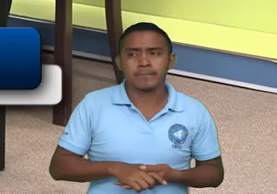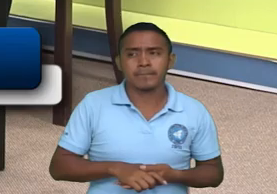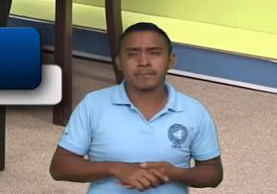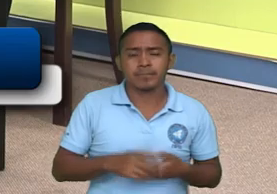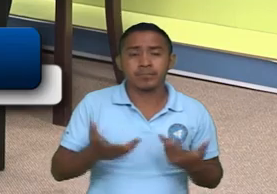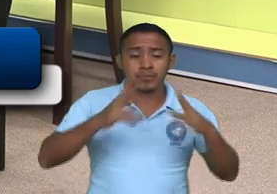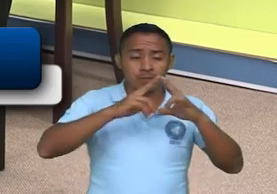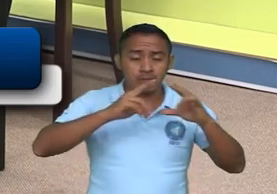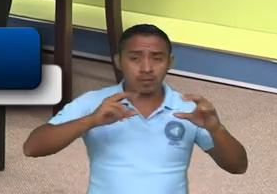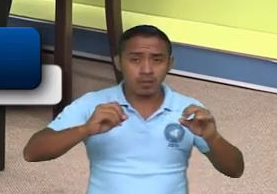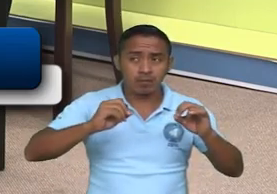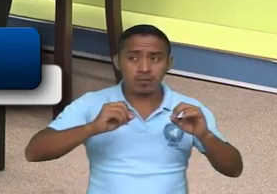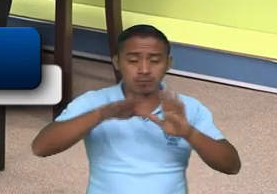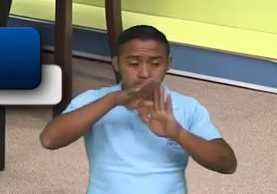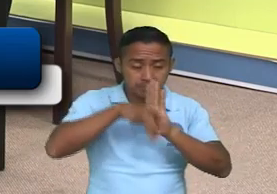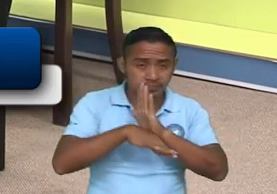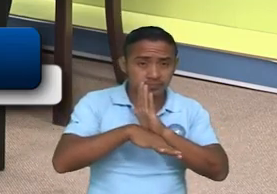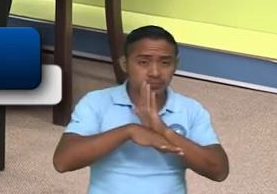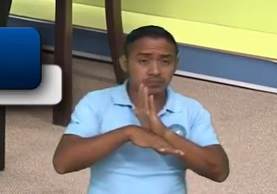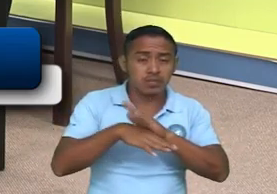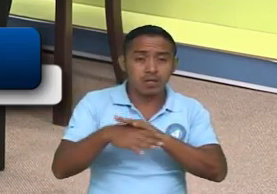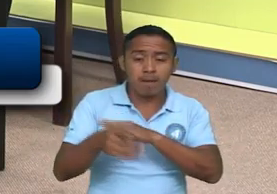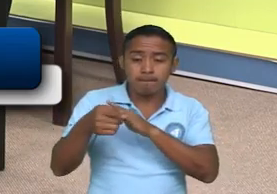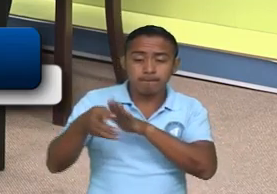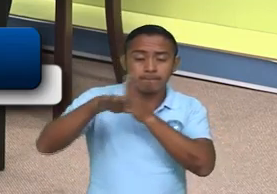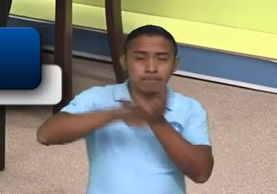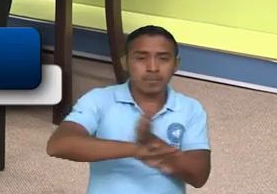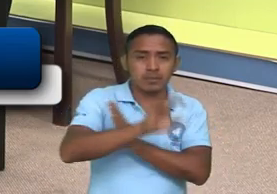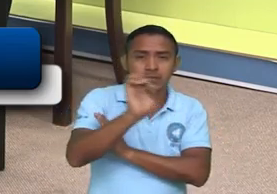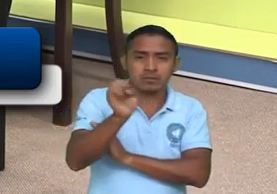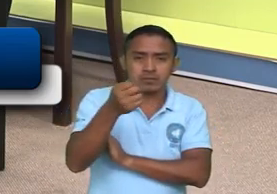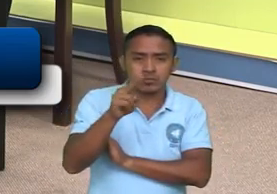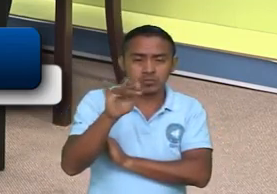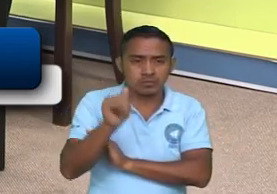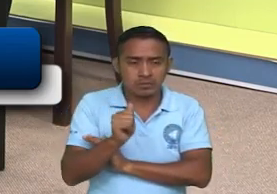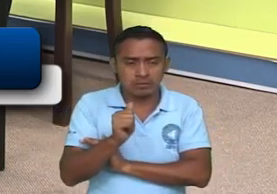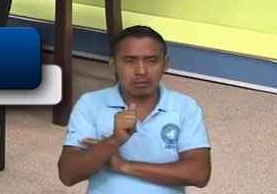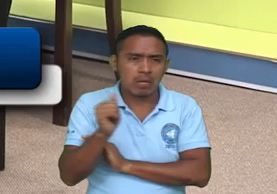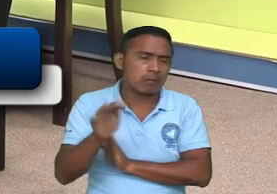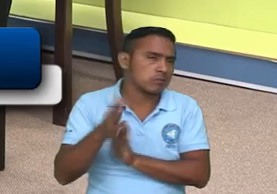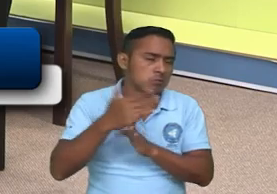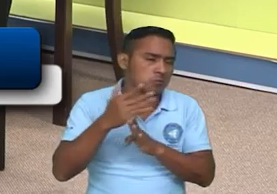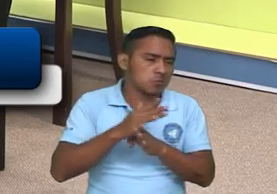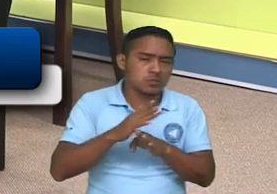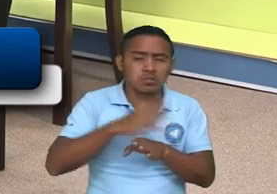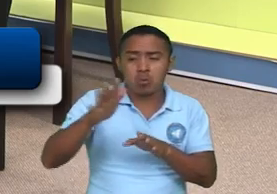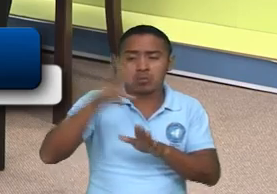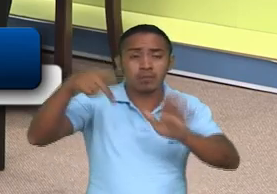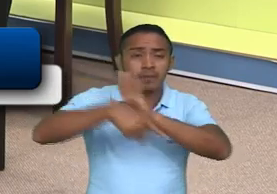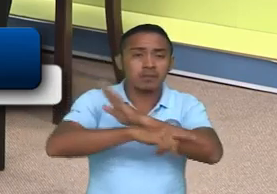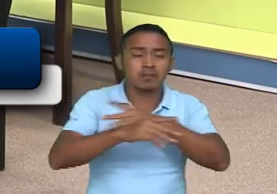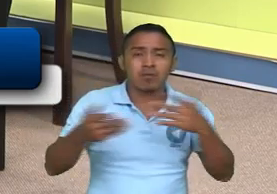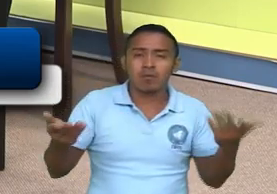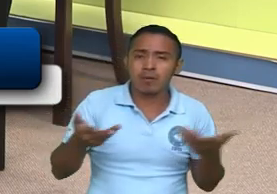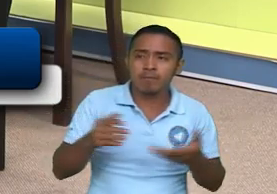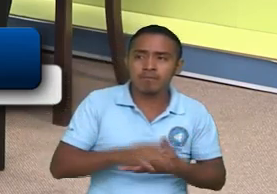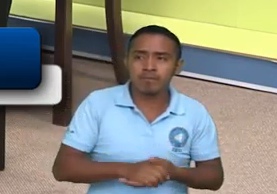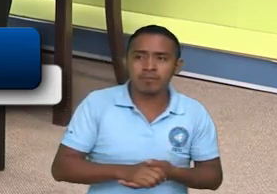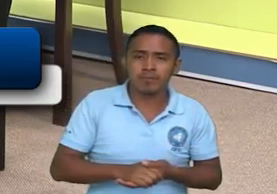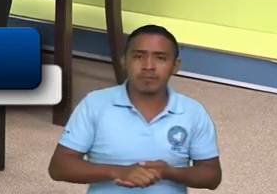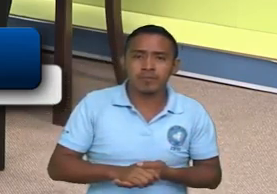su espacio. Lo que se recomienda que es darle su espacio, exacto. Exacto, que tiene su espacio propio. ¿Y qué pasa, por